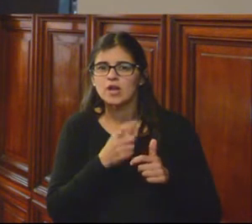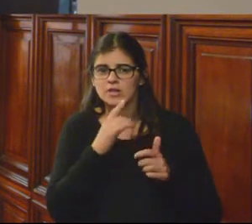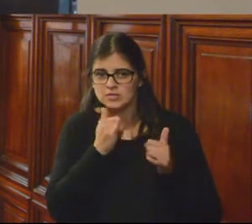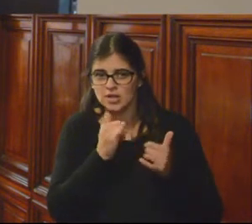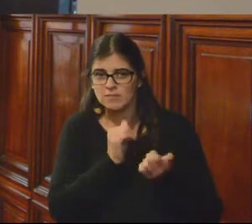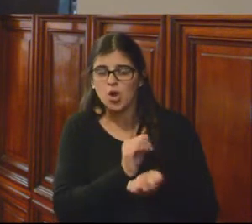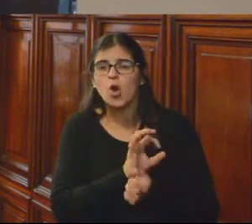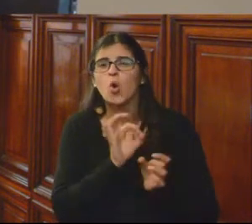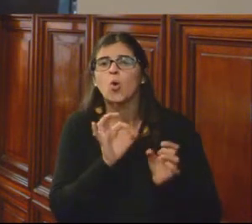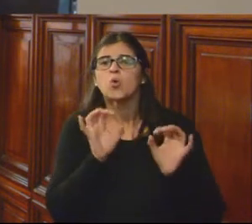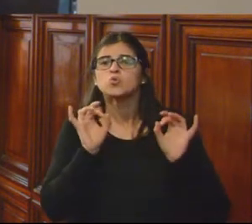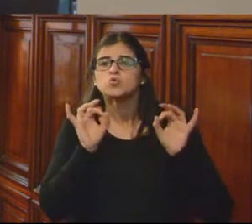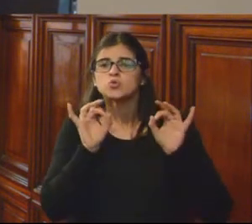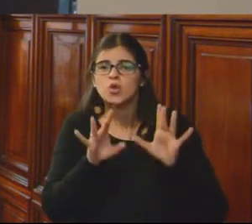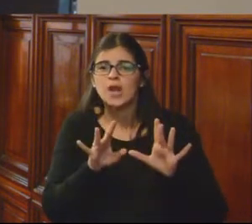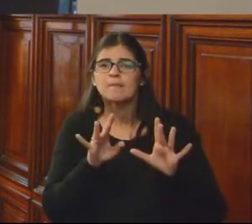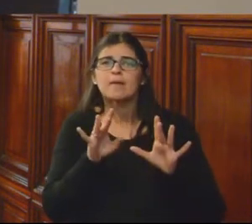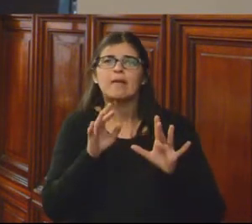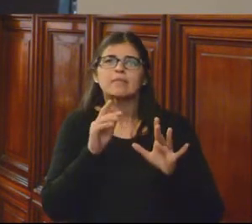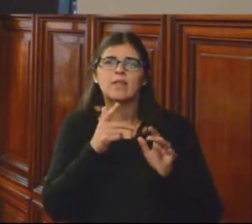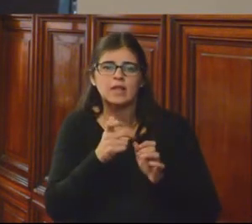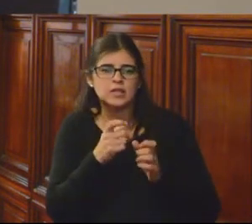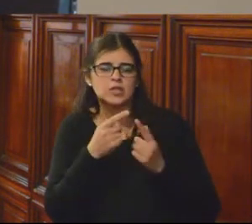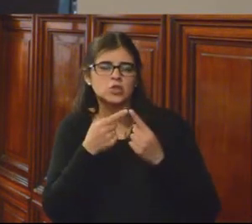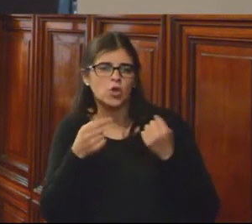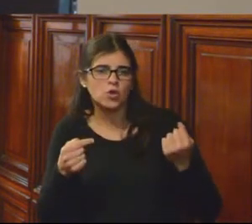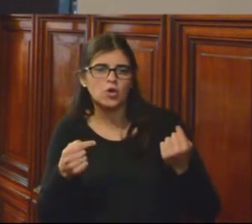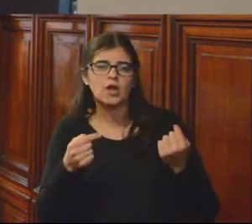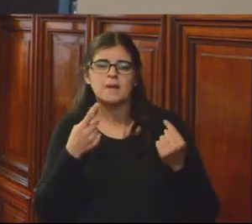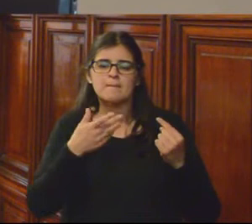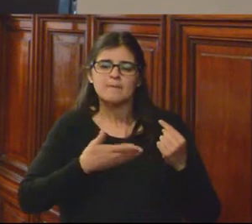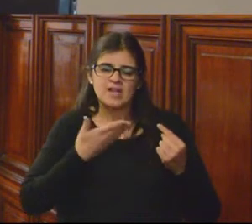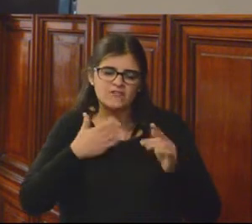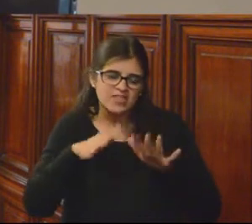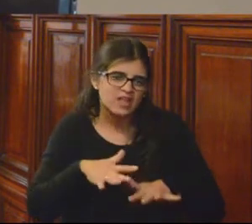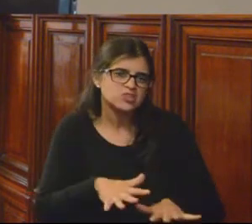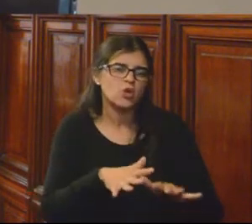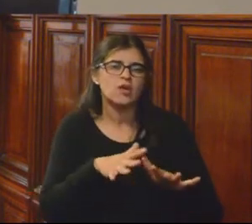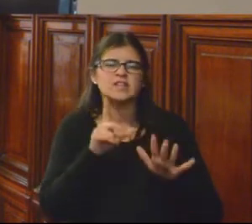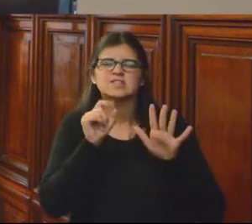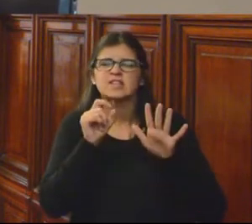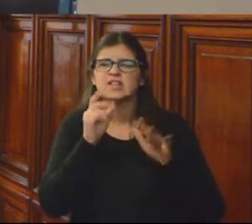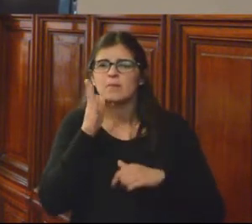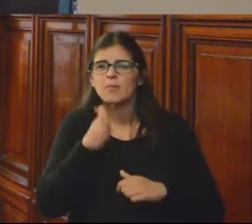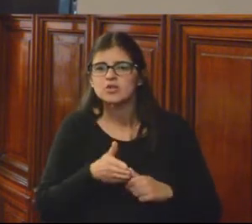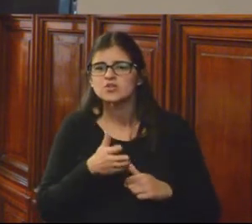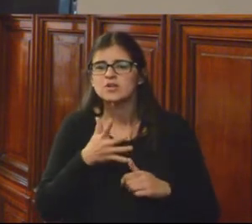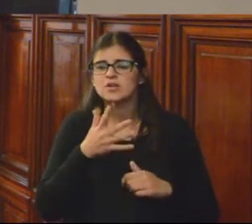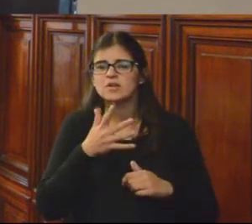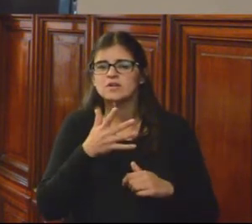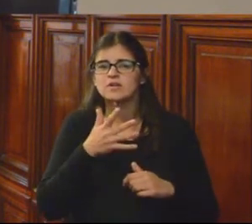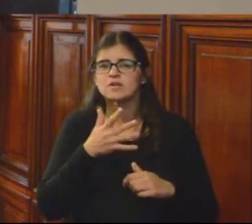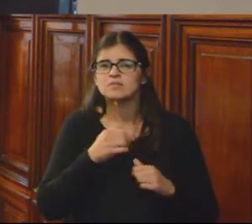procesadas o solo por delitos en manifestaciones? O sea, 70%, es decir, si hay 50...